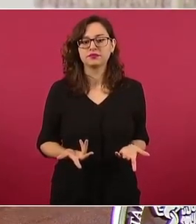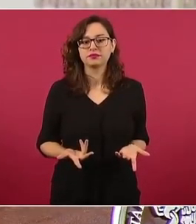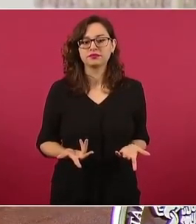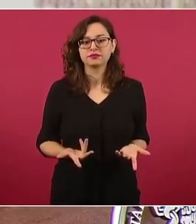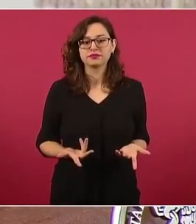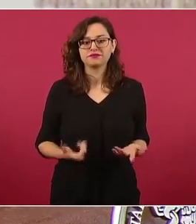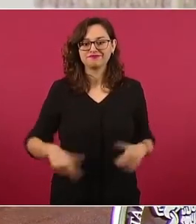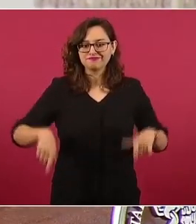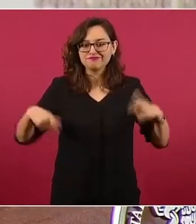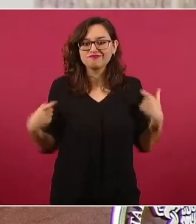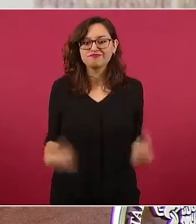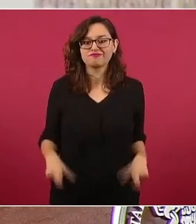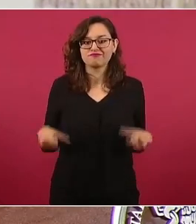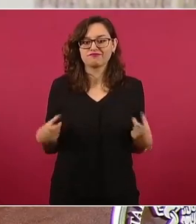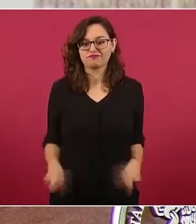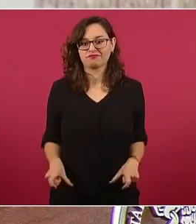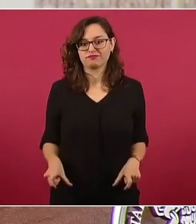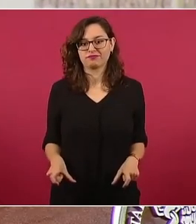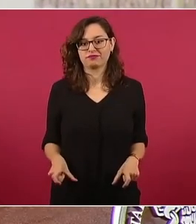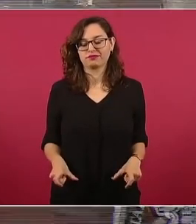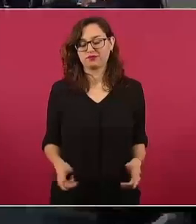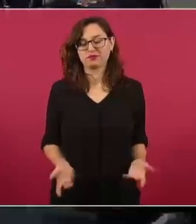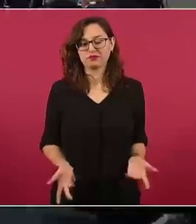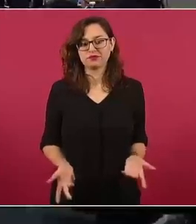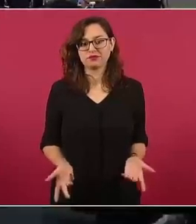Es muchísimo dinero.